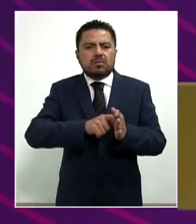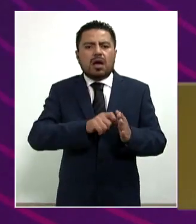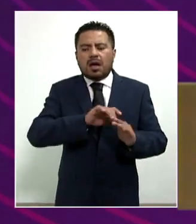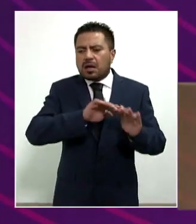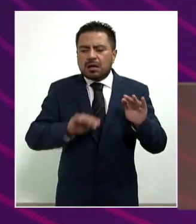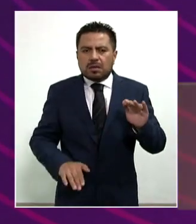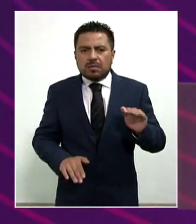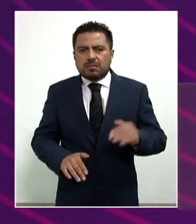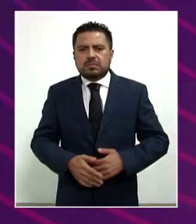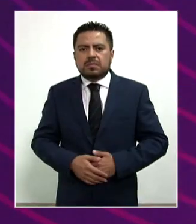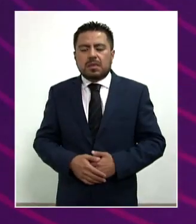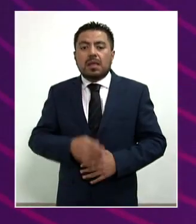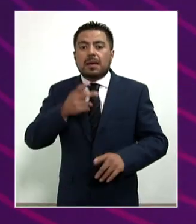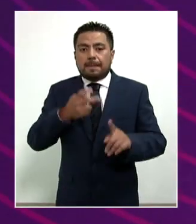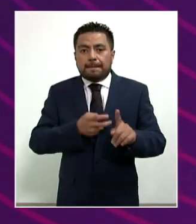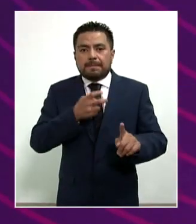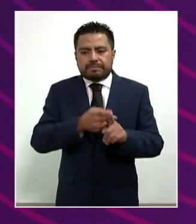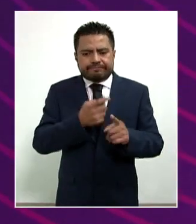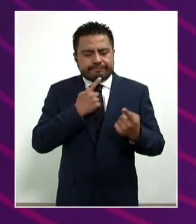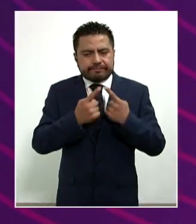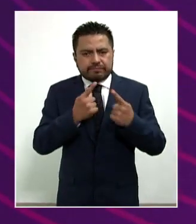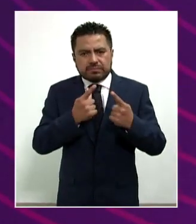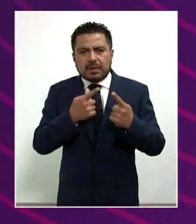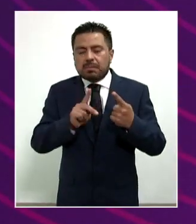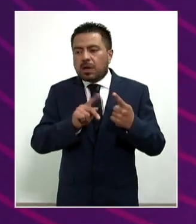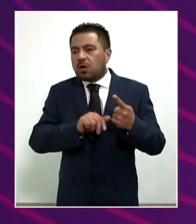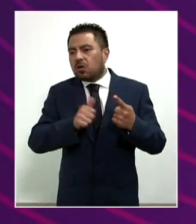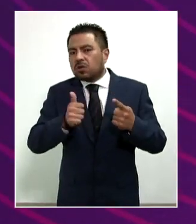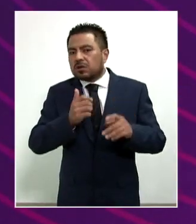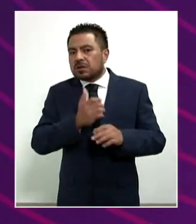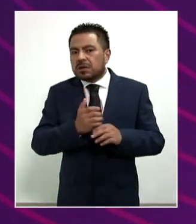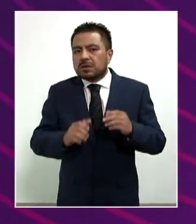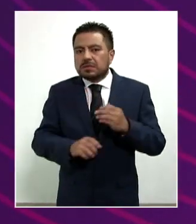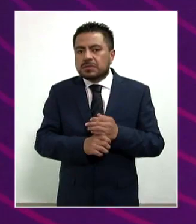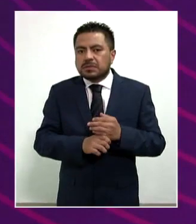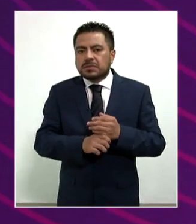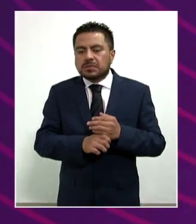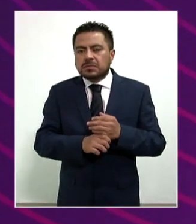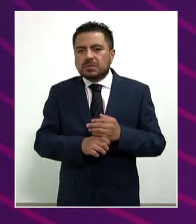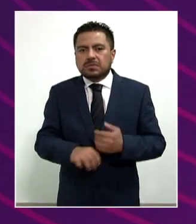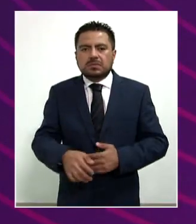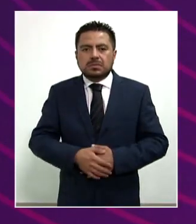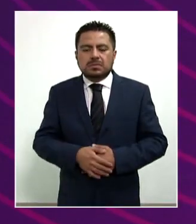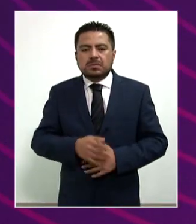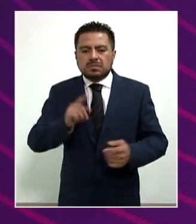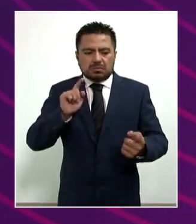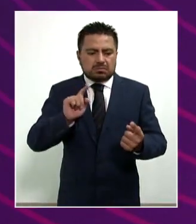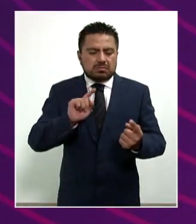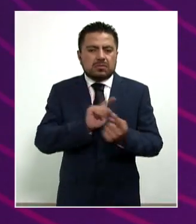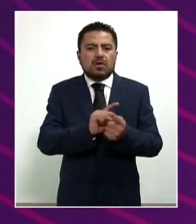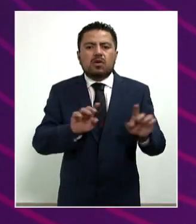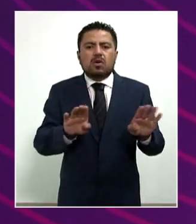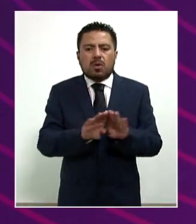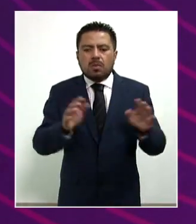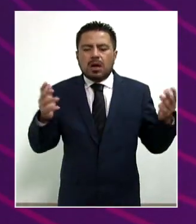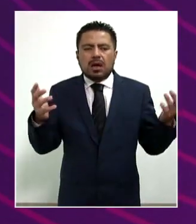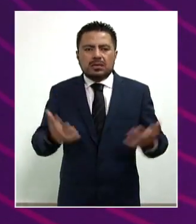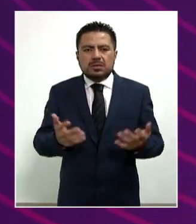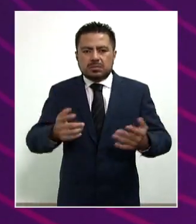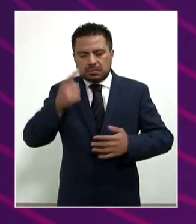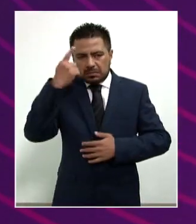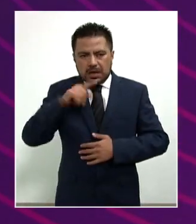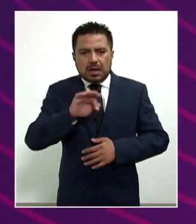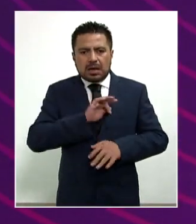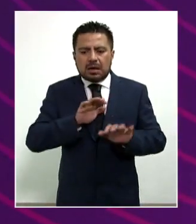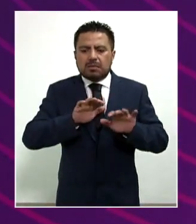desigualdad. Eso es indiscutible, pero la otra, la directa, es cómo hacemos para que